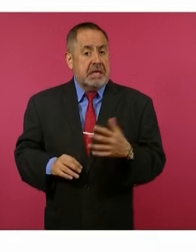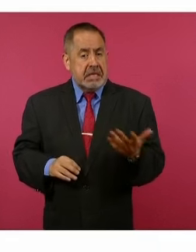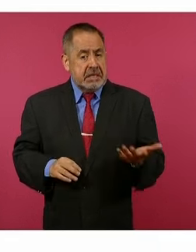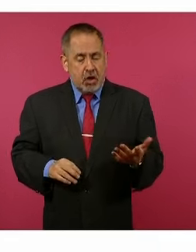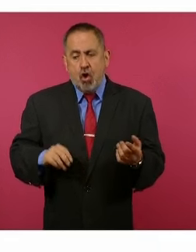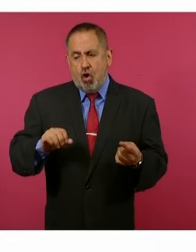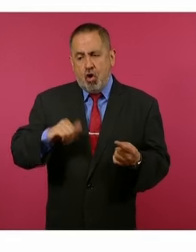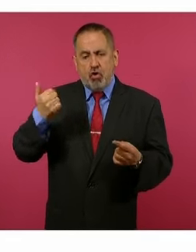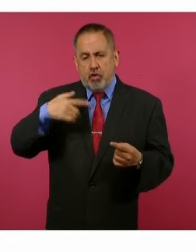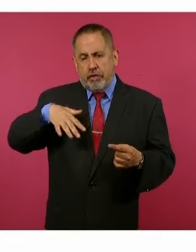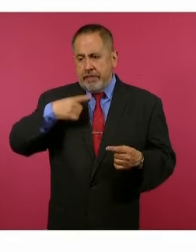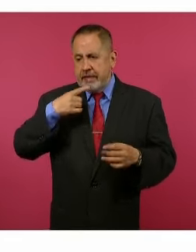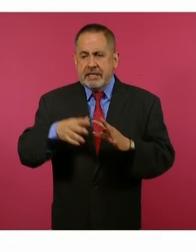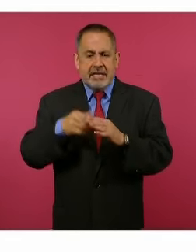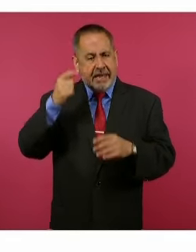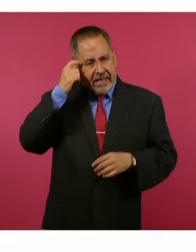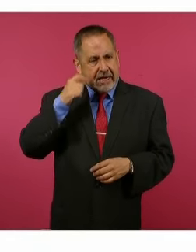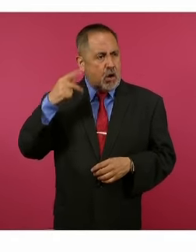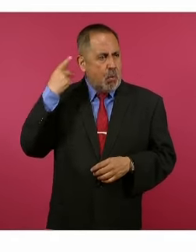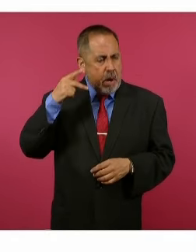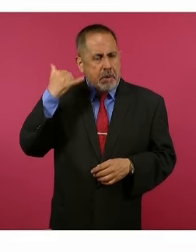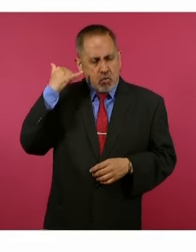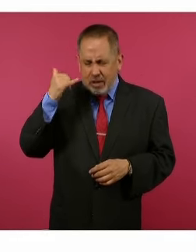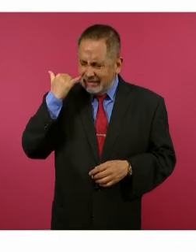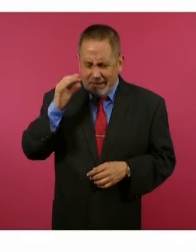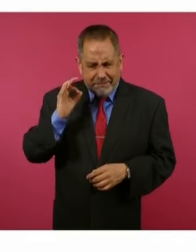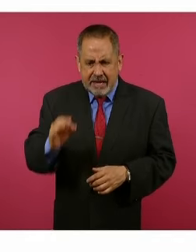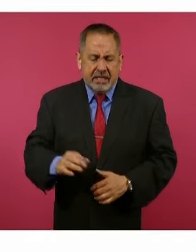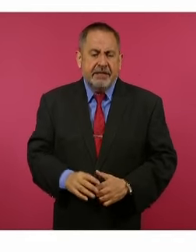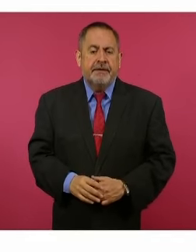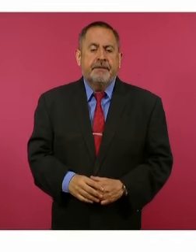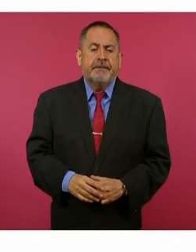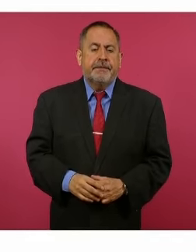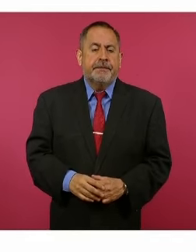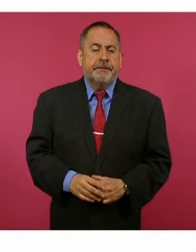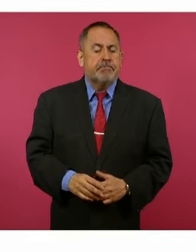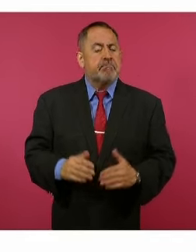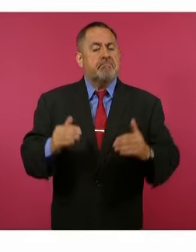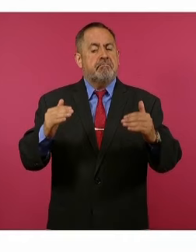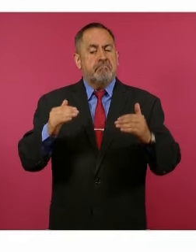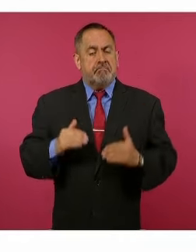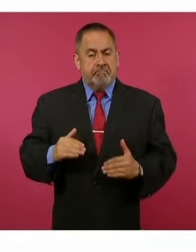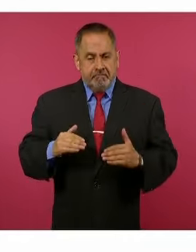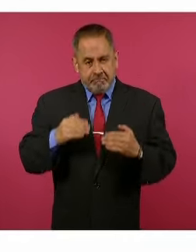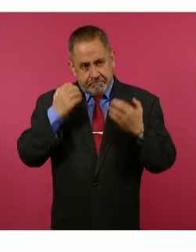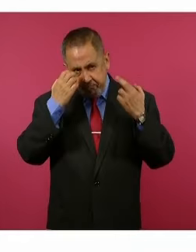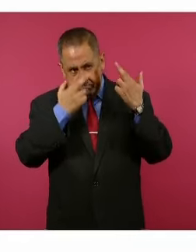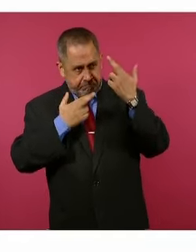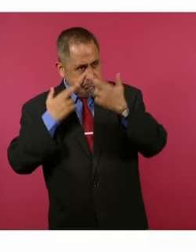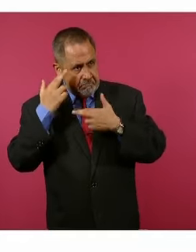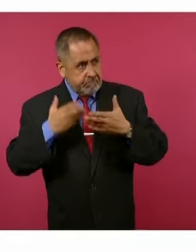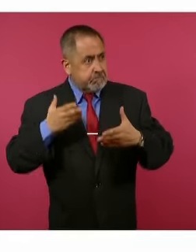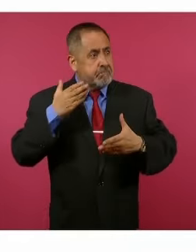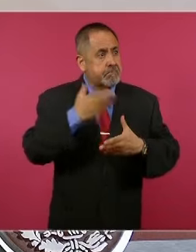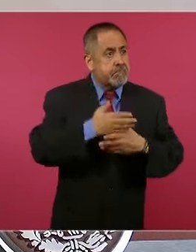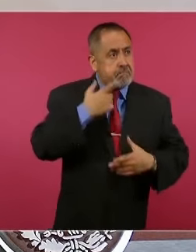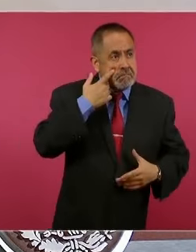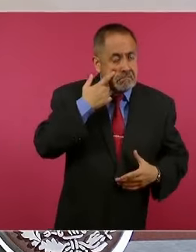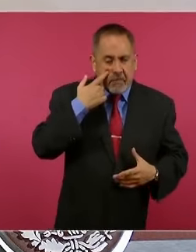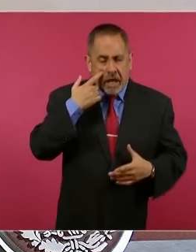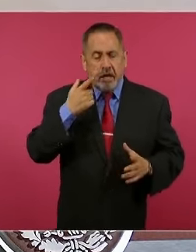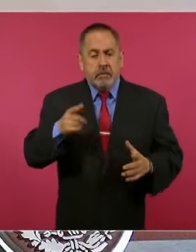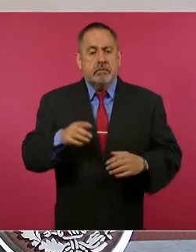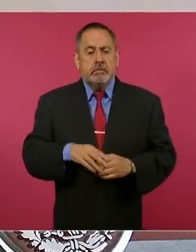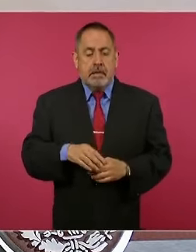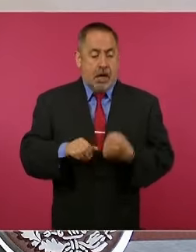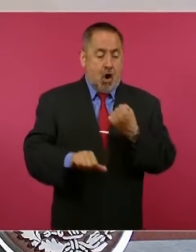también como les decía en Guerrero en Puebla en Yucatán continuando con el tema de las verificaciones en el caso del gas LP